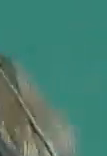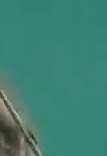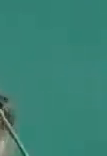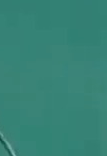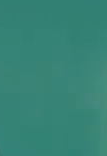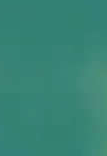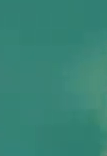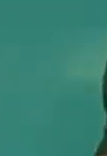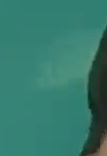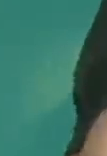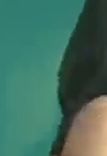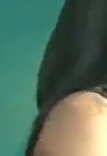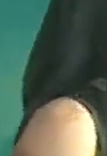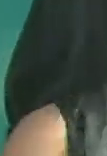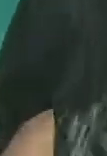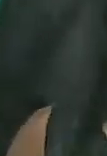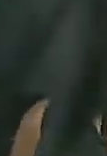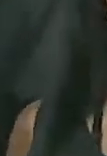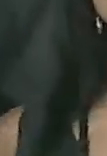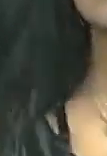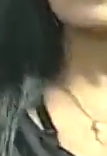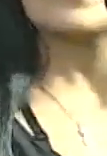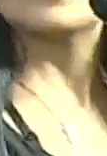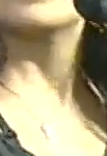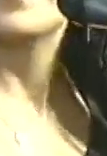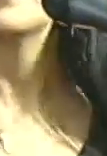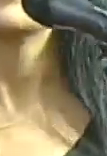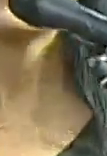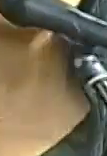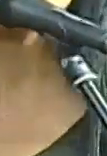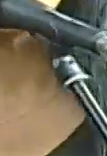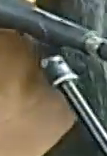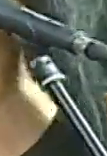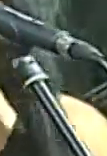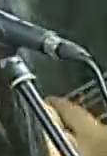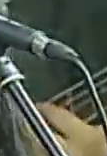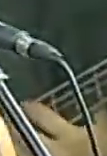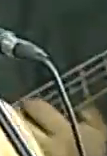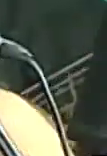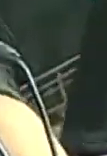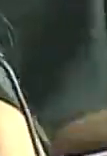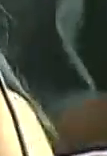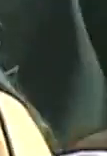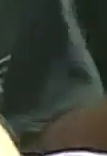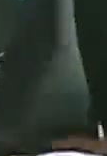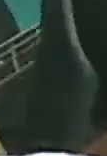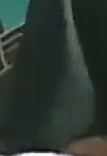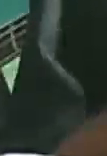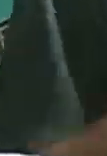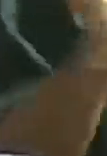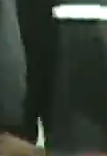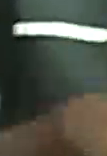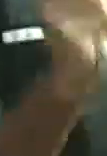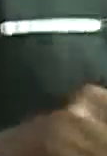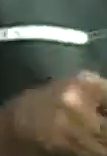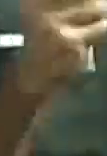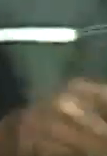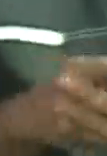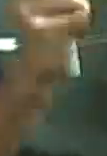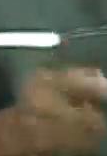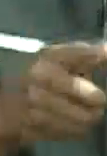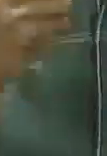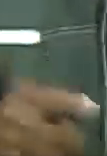fuera de ella y entra en la ciudad, activando bricomiles para la organización. Estrategia colectiva